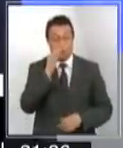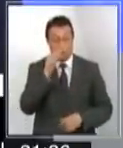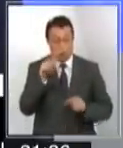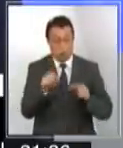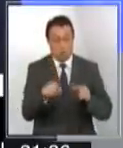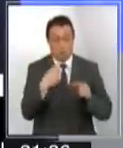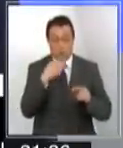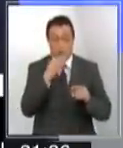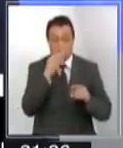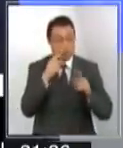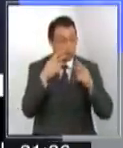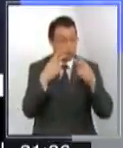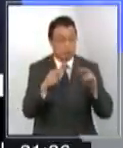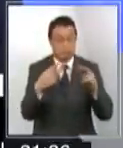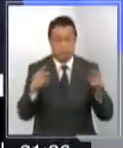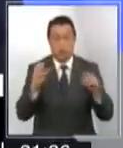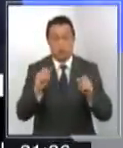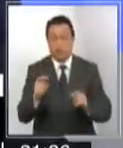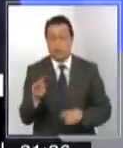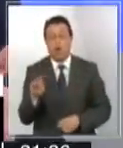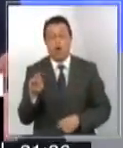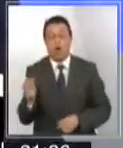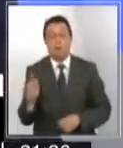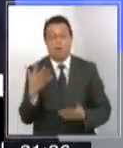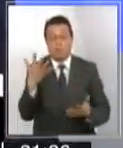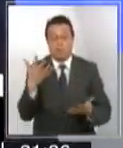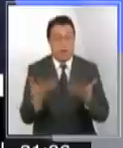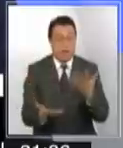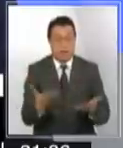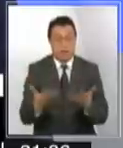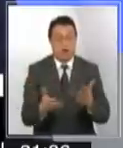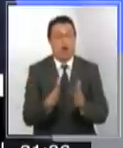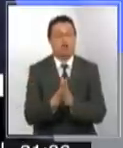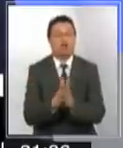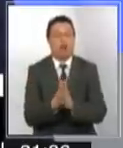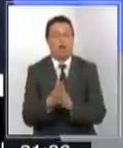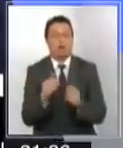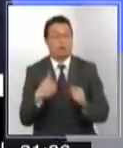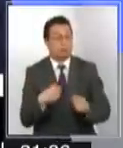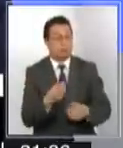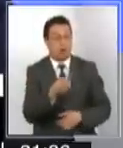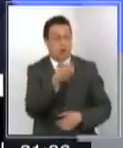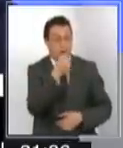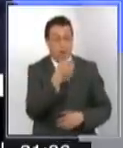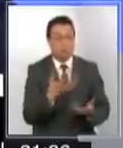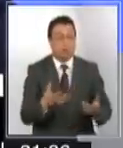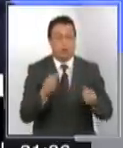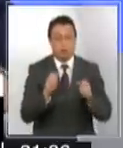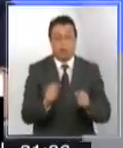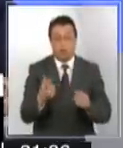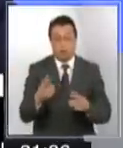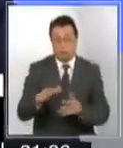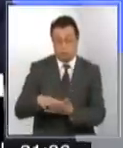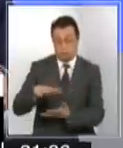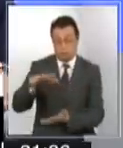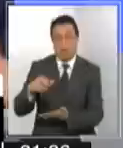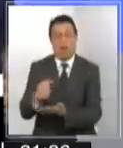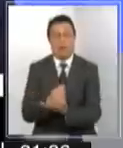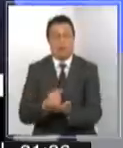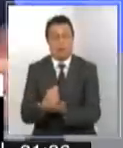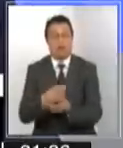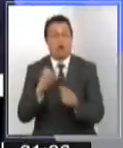determinar el tema del consumo, porque yo puedo comprarme 10 kilos de chocolate y comérmelo, puedo comprar una cantidad de remedios o